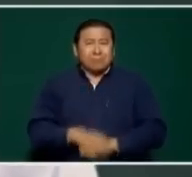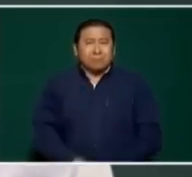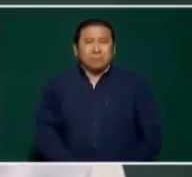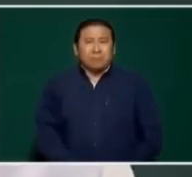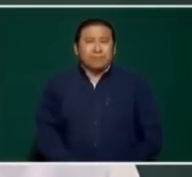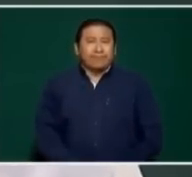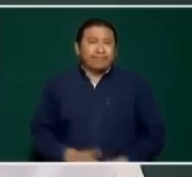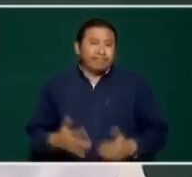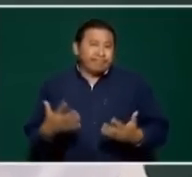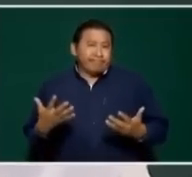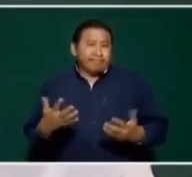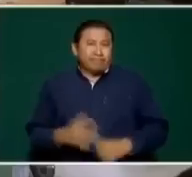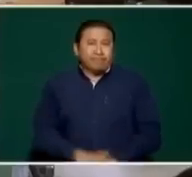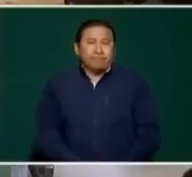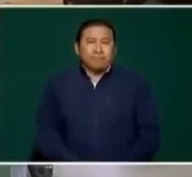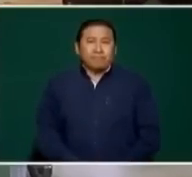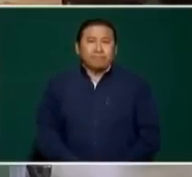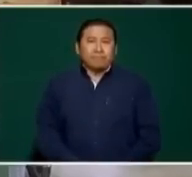Y